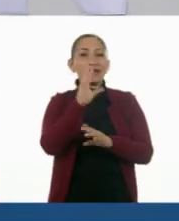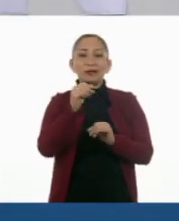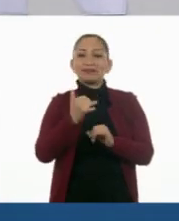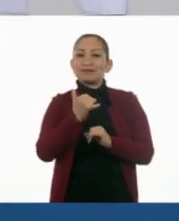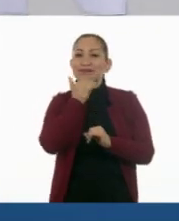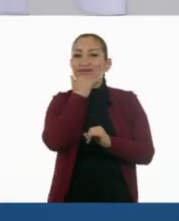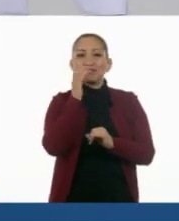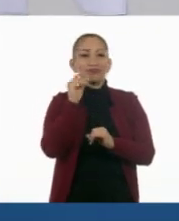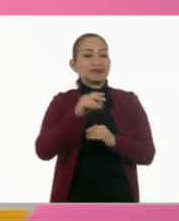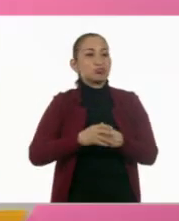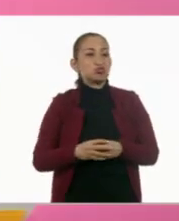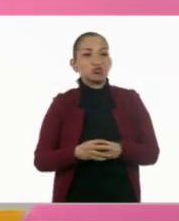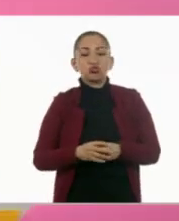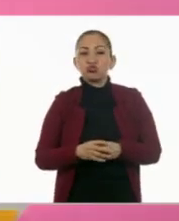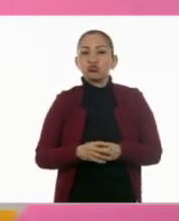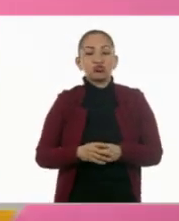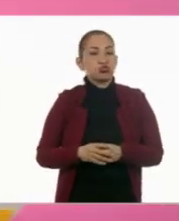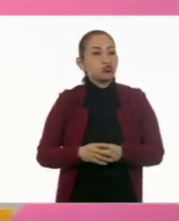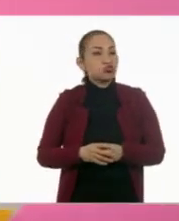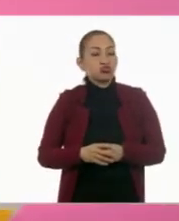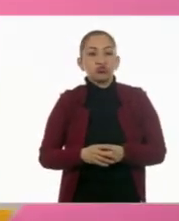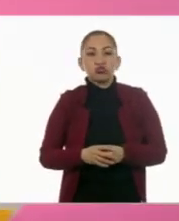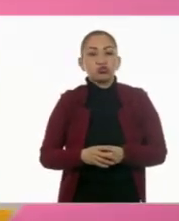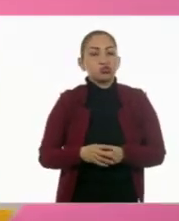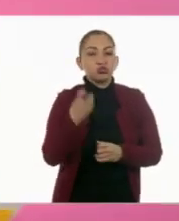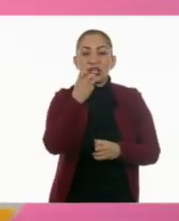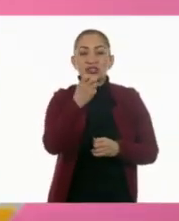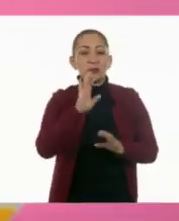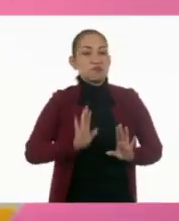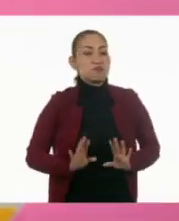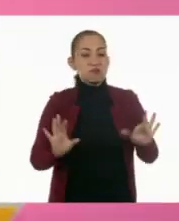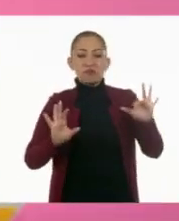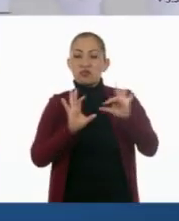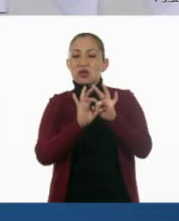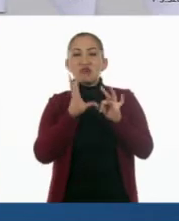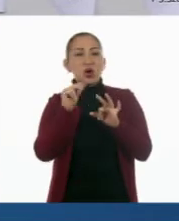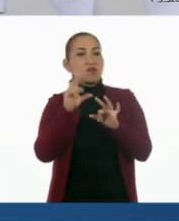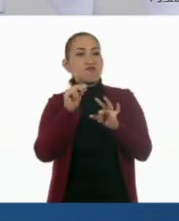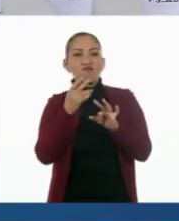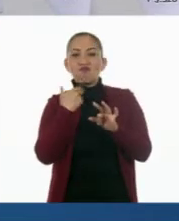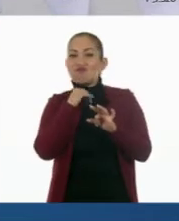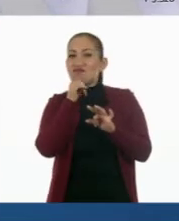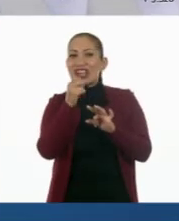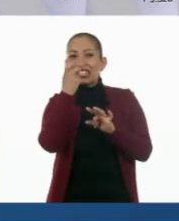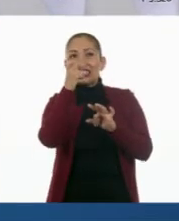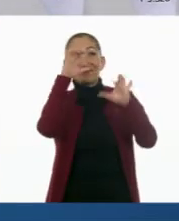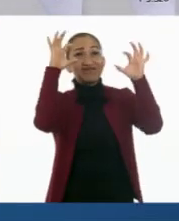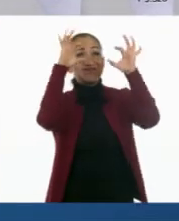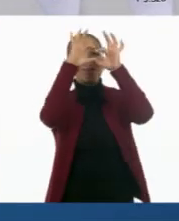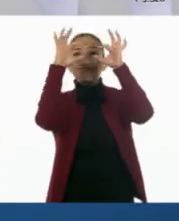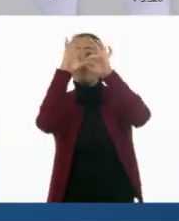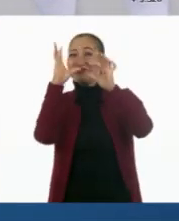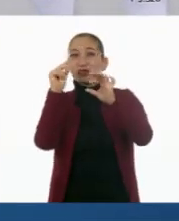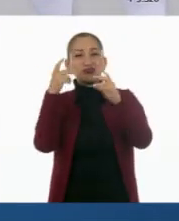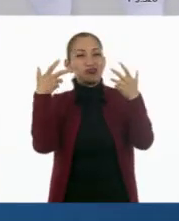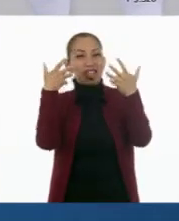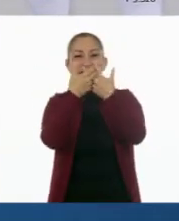un décimo. Entonces, esta pareja no es la que nos completa este rompecabezas.